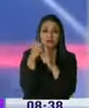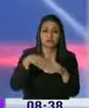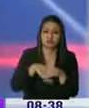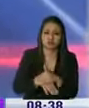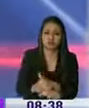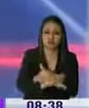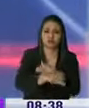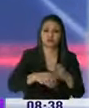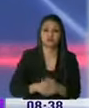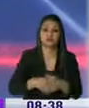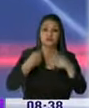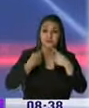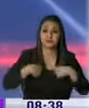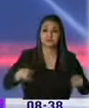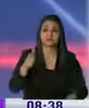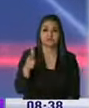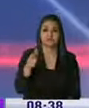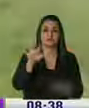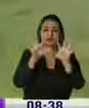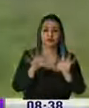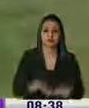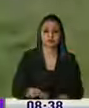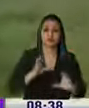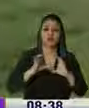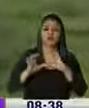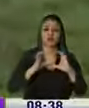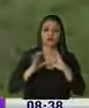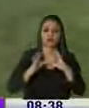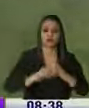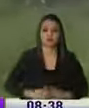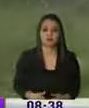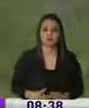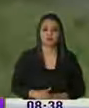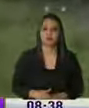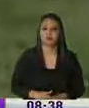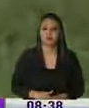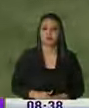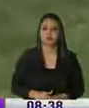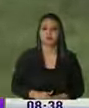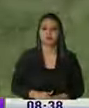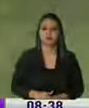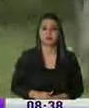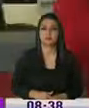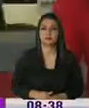a un comunicado emitido por la SECOM. Informó Priscila Cadena.